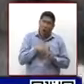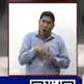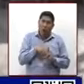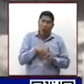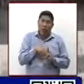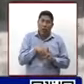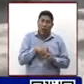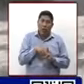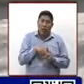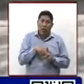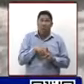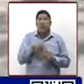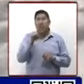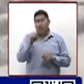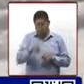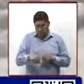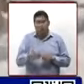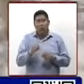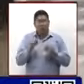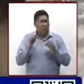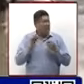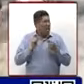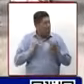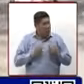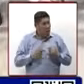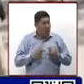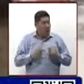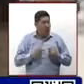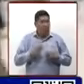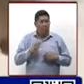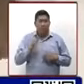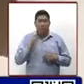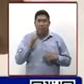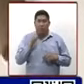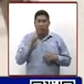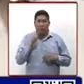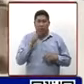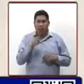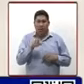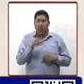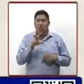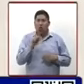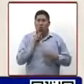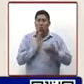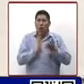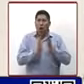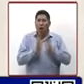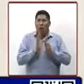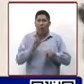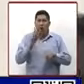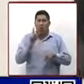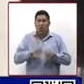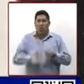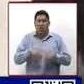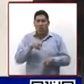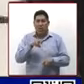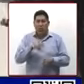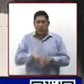tenía discapacidad? Sí, eso es lo que más me duele, porque ella no podía hablar bien, no se podía sentar,